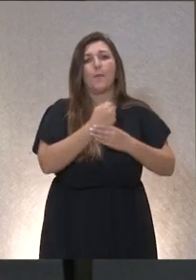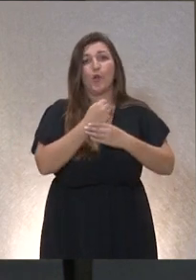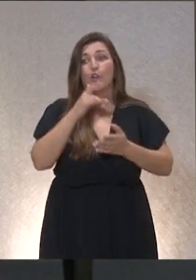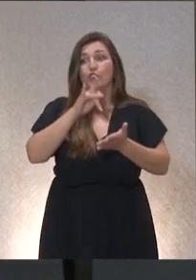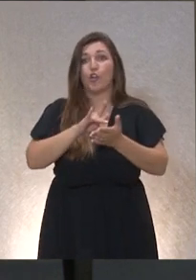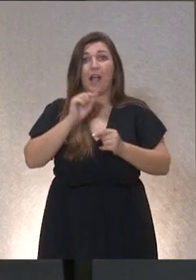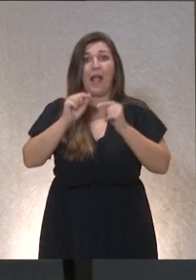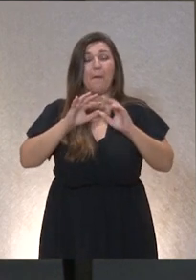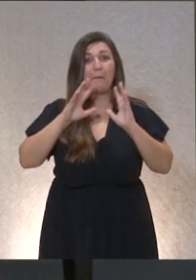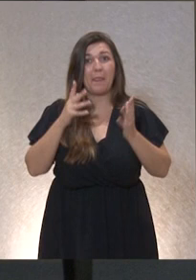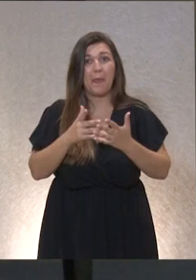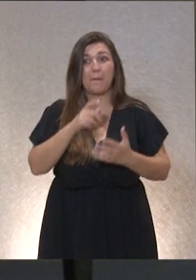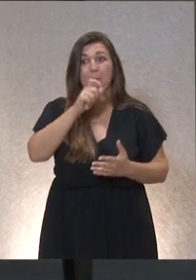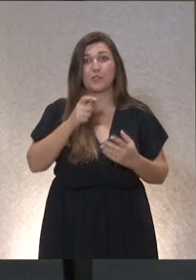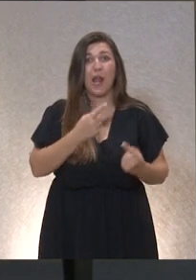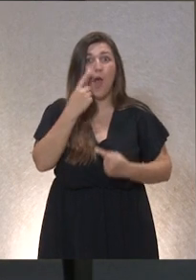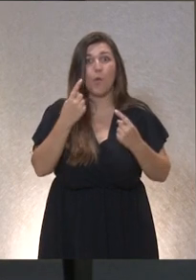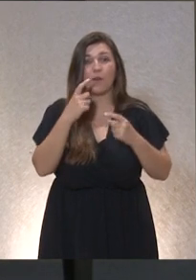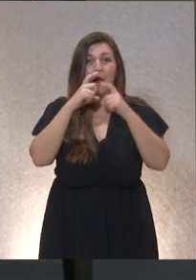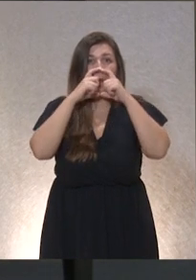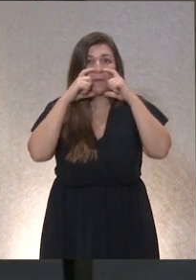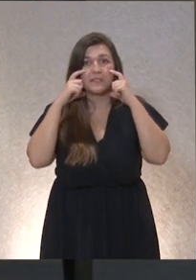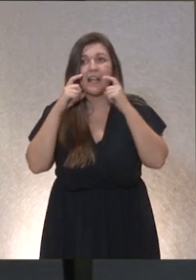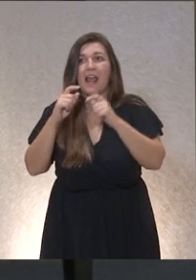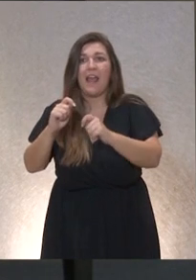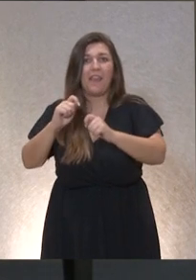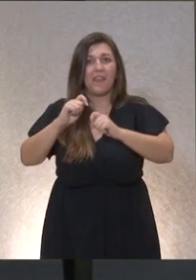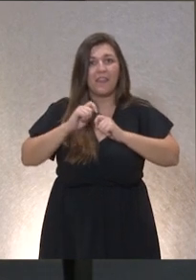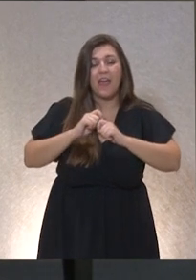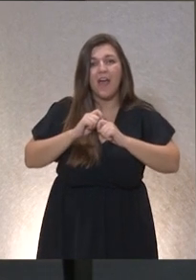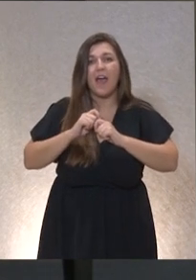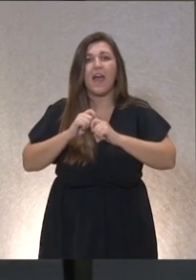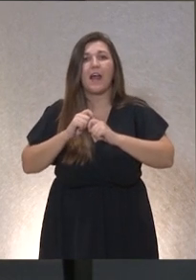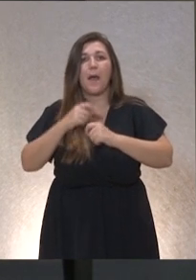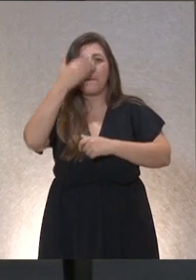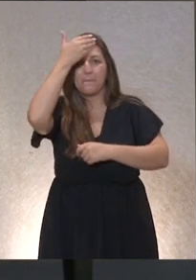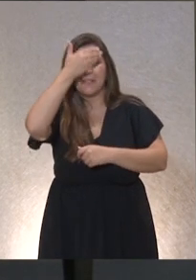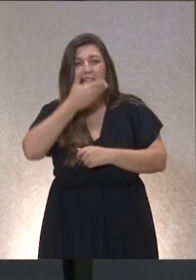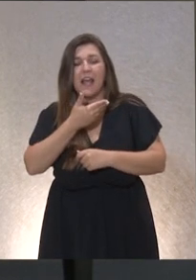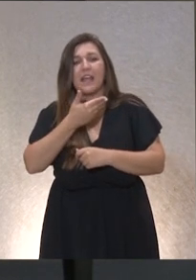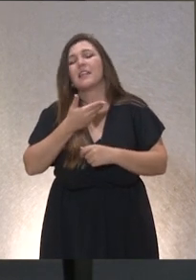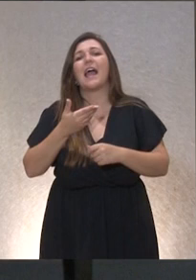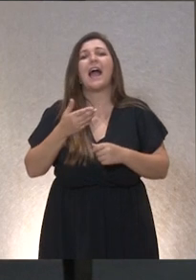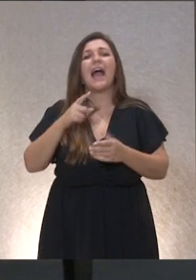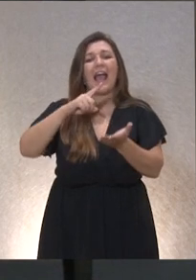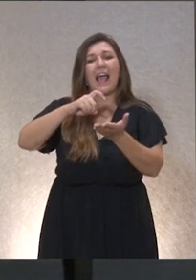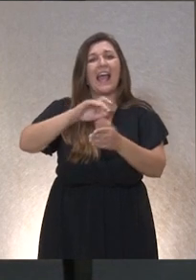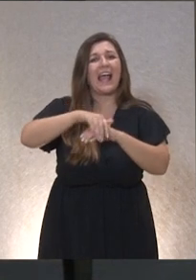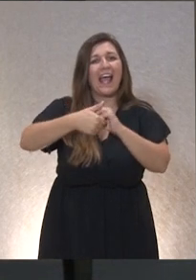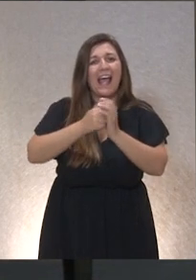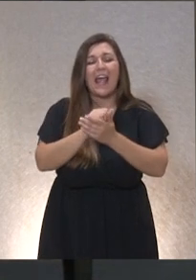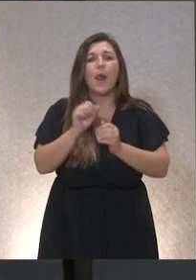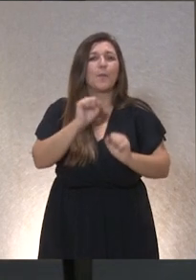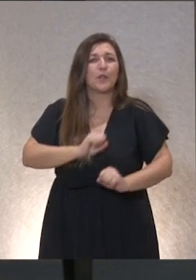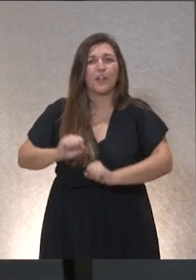la pandemia hubo gente que nos llevaba mascarillas que nos llevaba pantalles que incluso nos llevaba algún traje de protección era muy